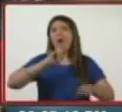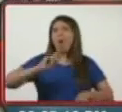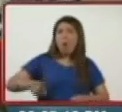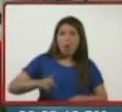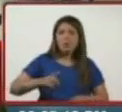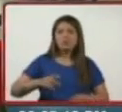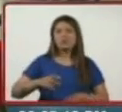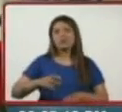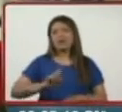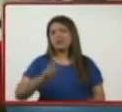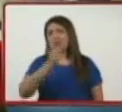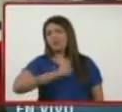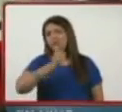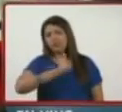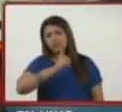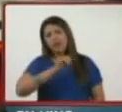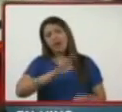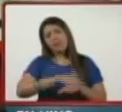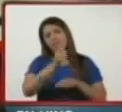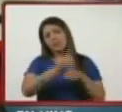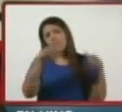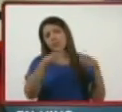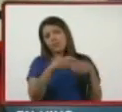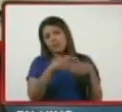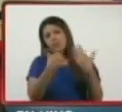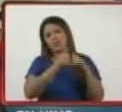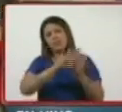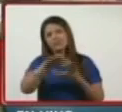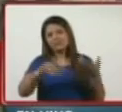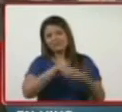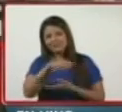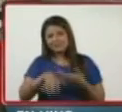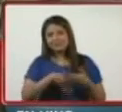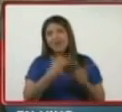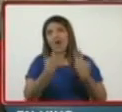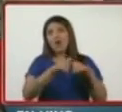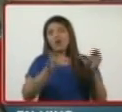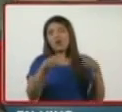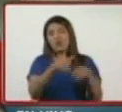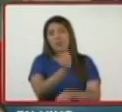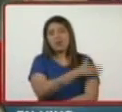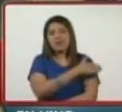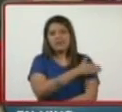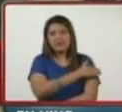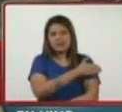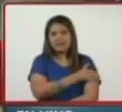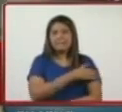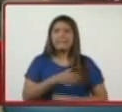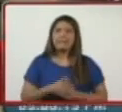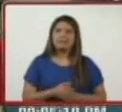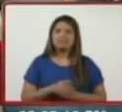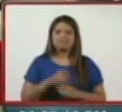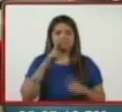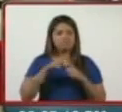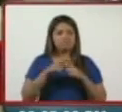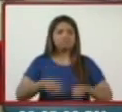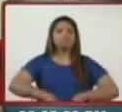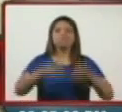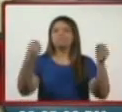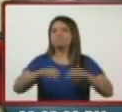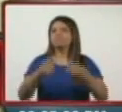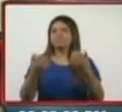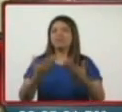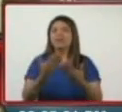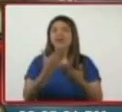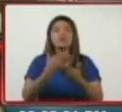la intolerancia por parte de este grupo desestabilizador, este grupo de la derecha venezolana, pues que se ha dedicado a destruir las fachadas, las